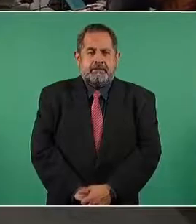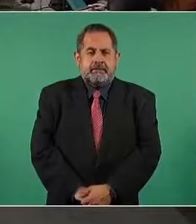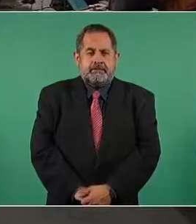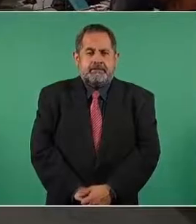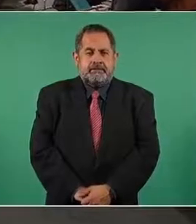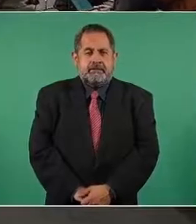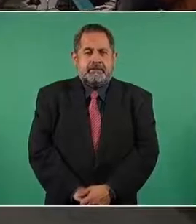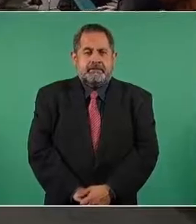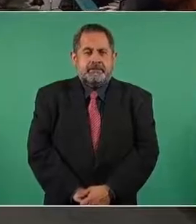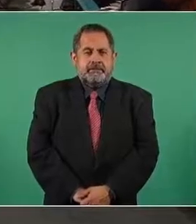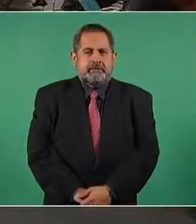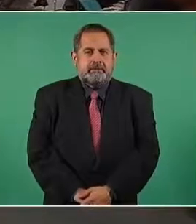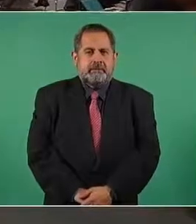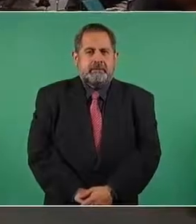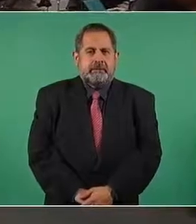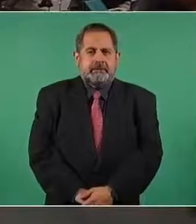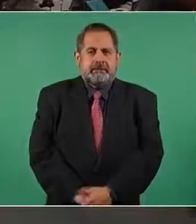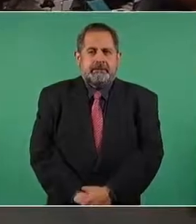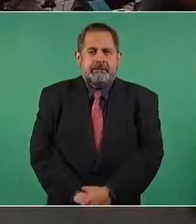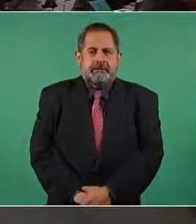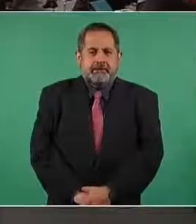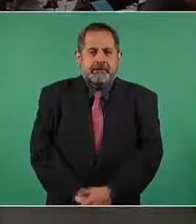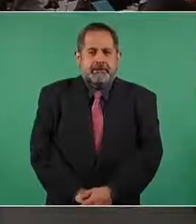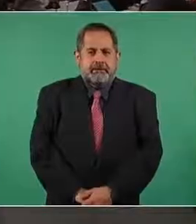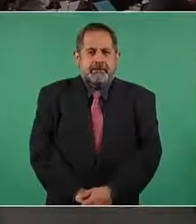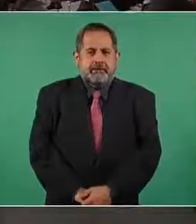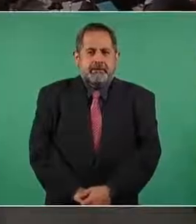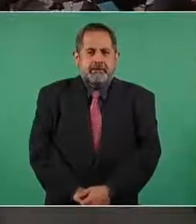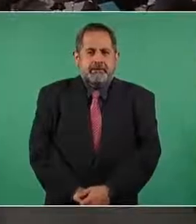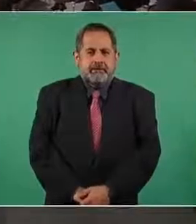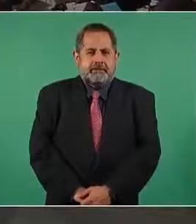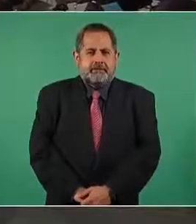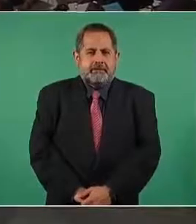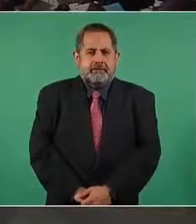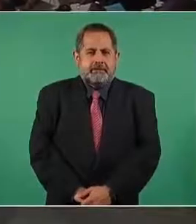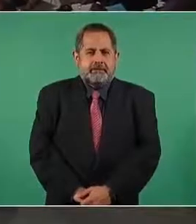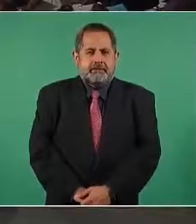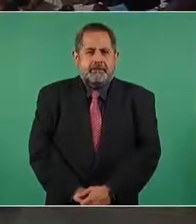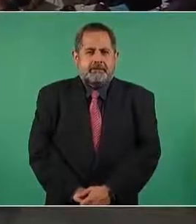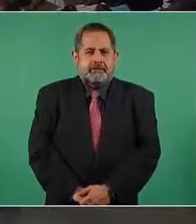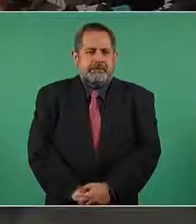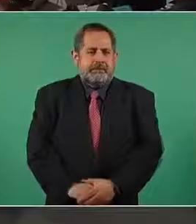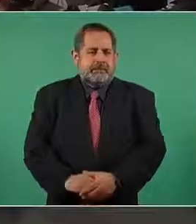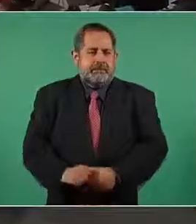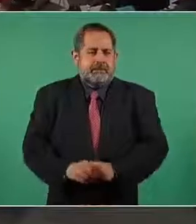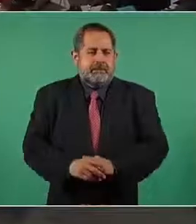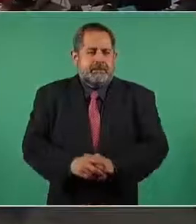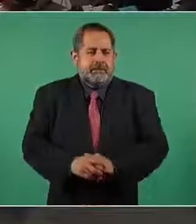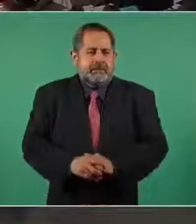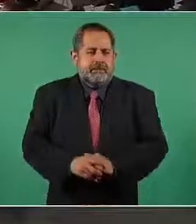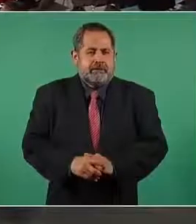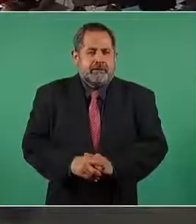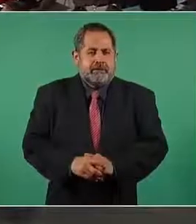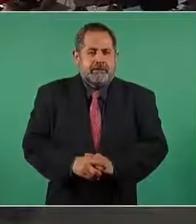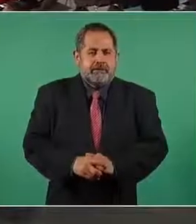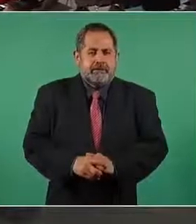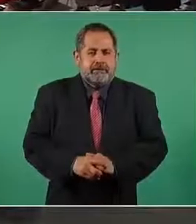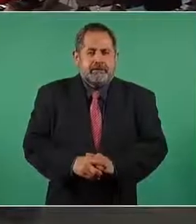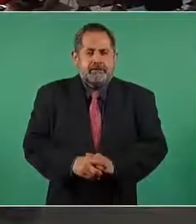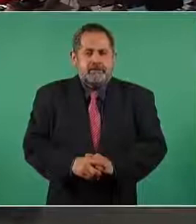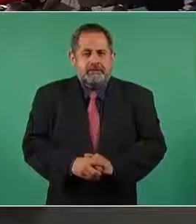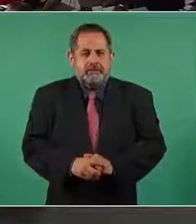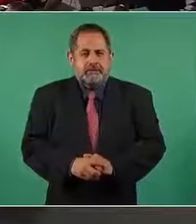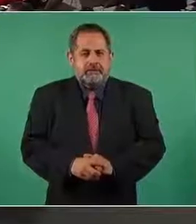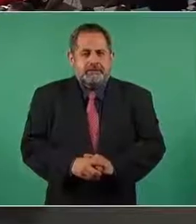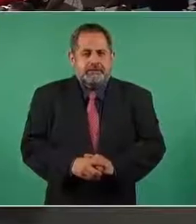Es en la presentación del evento, perdón. Ah, ya. Es este. Es, claro